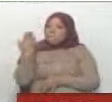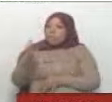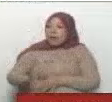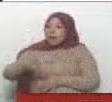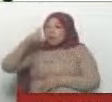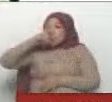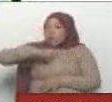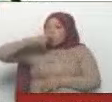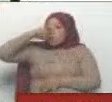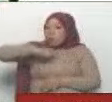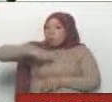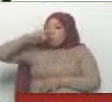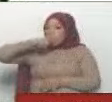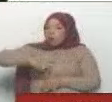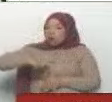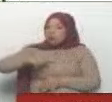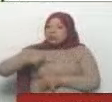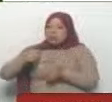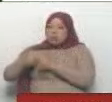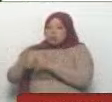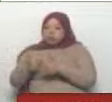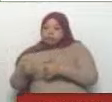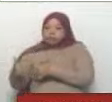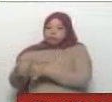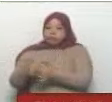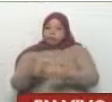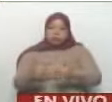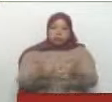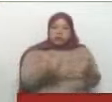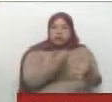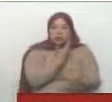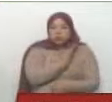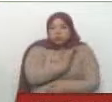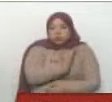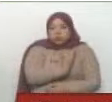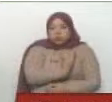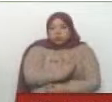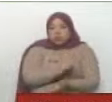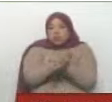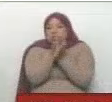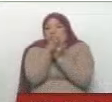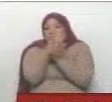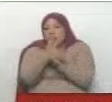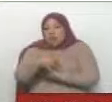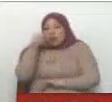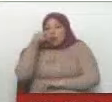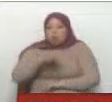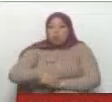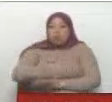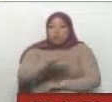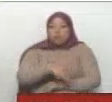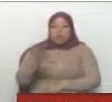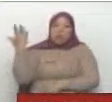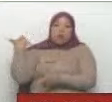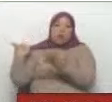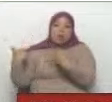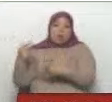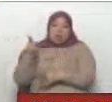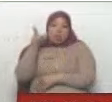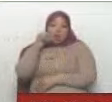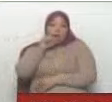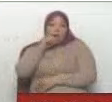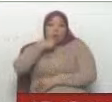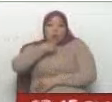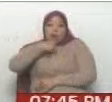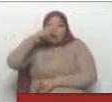y le permitían la persecución y exterminio de mis ancestros judíos.